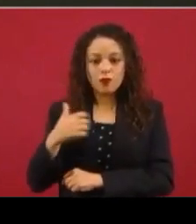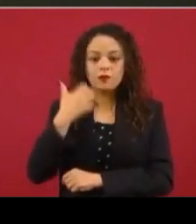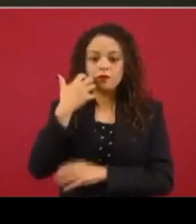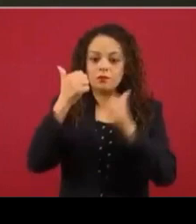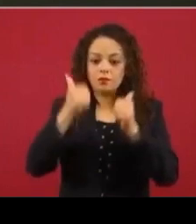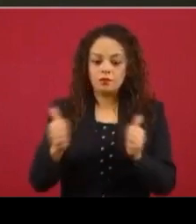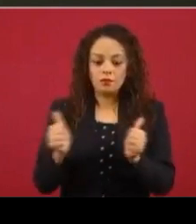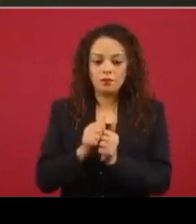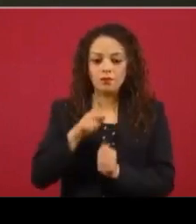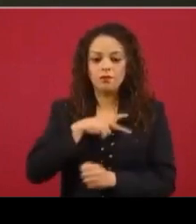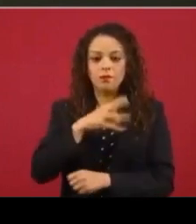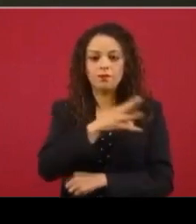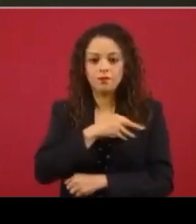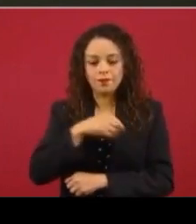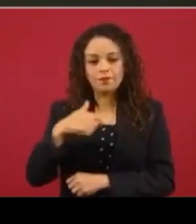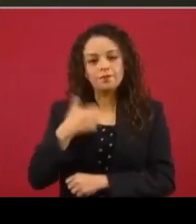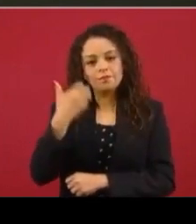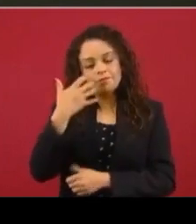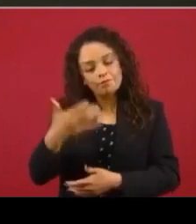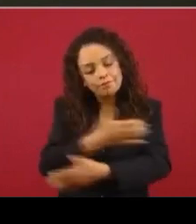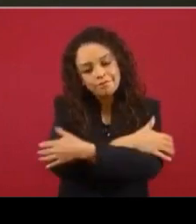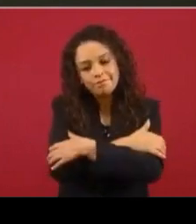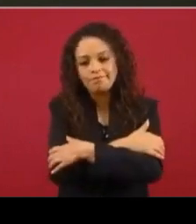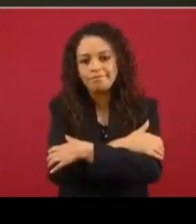y de verdad,